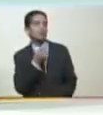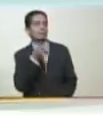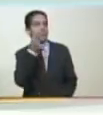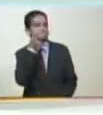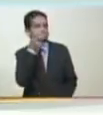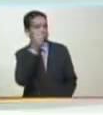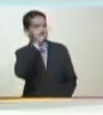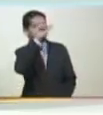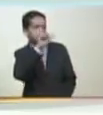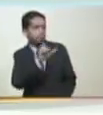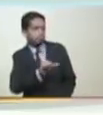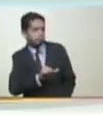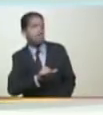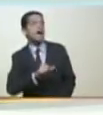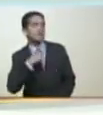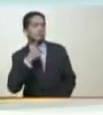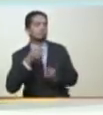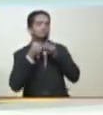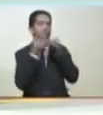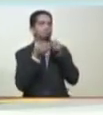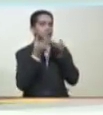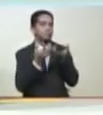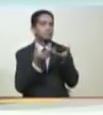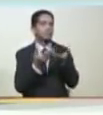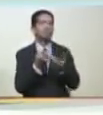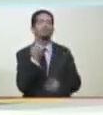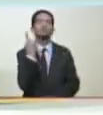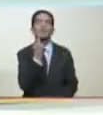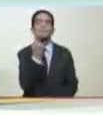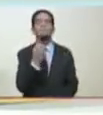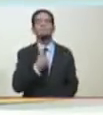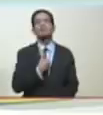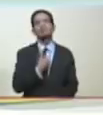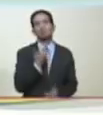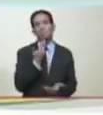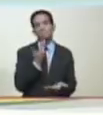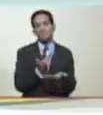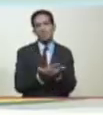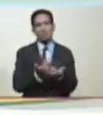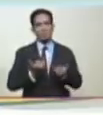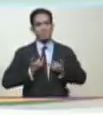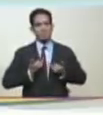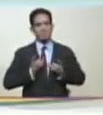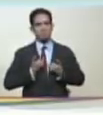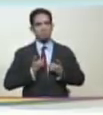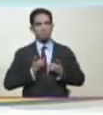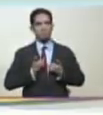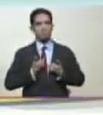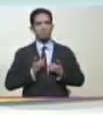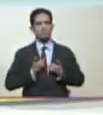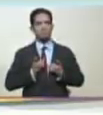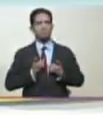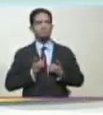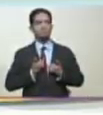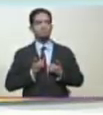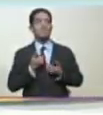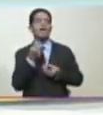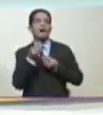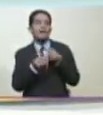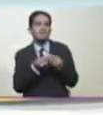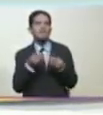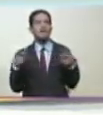comentar, lo único que yo me autoexijo es que pudiéramos hacer las reuniones muy operativas, muy eficaces,